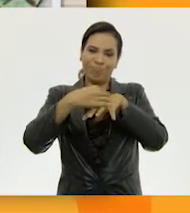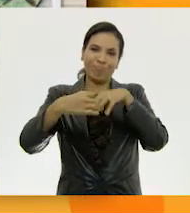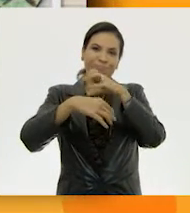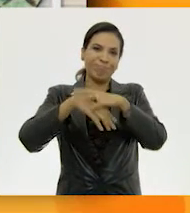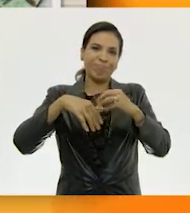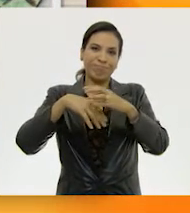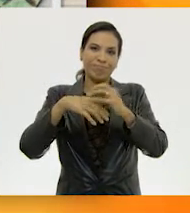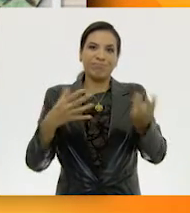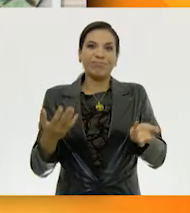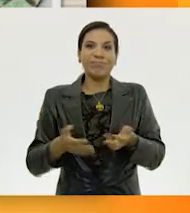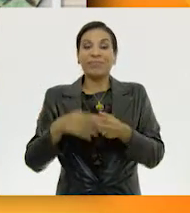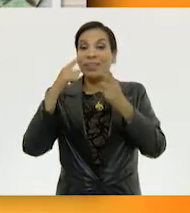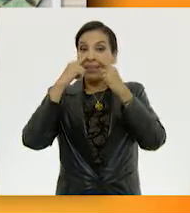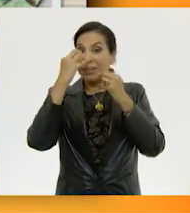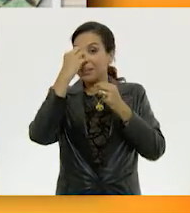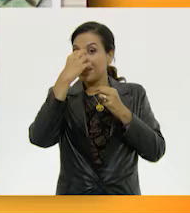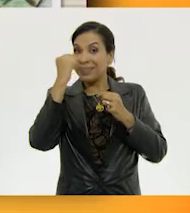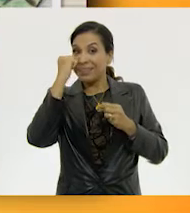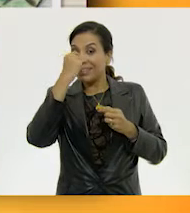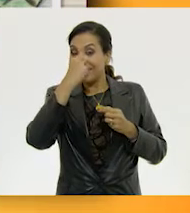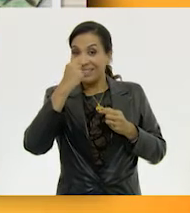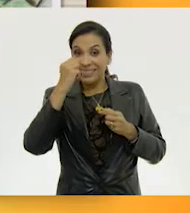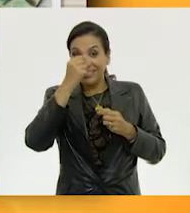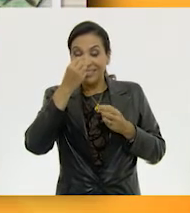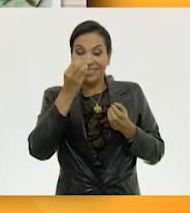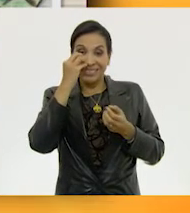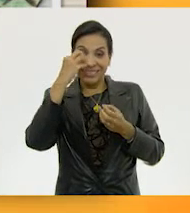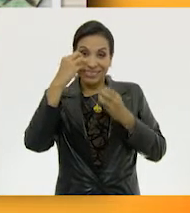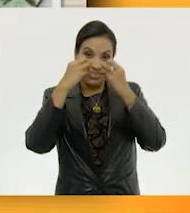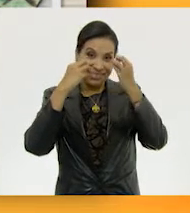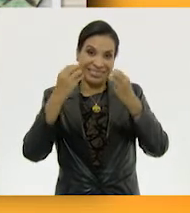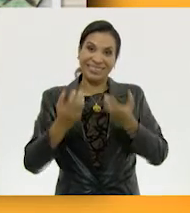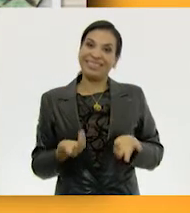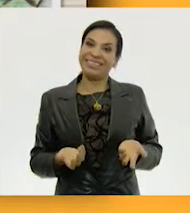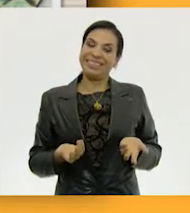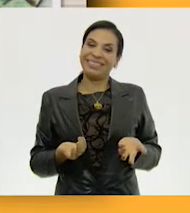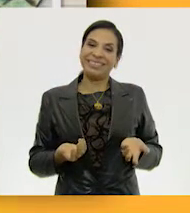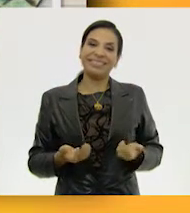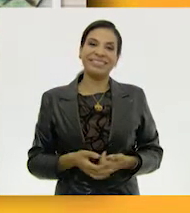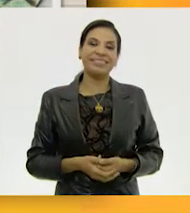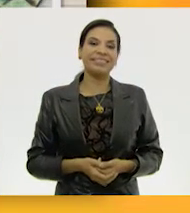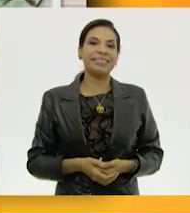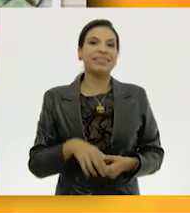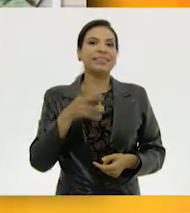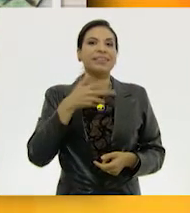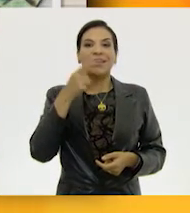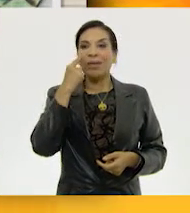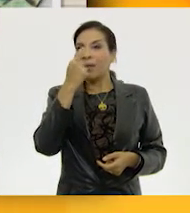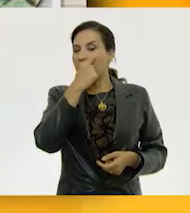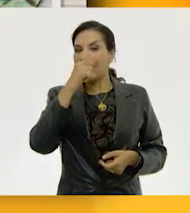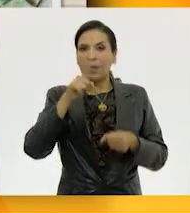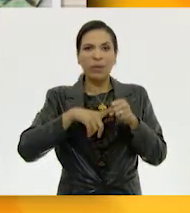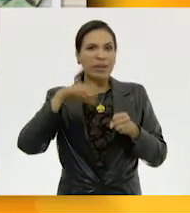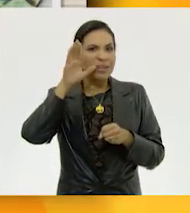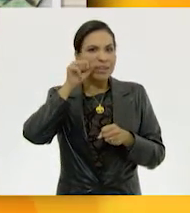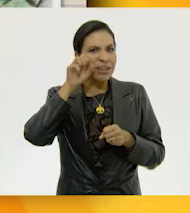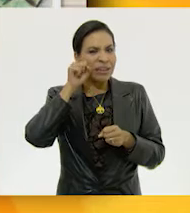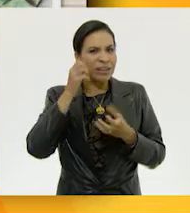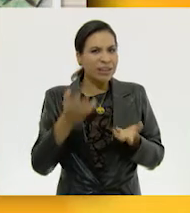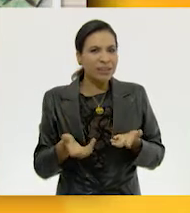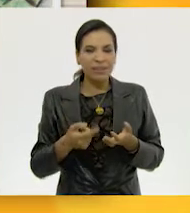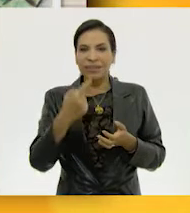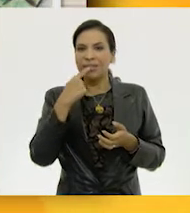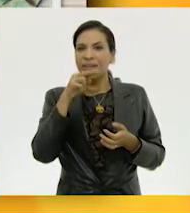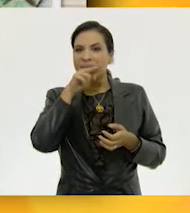peludas. Y en las narices le brotan unas enormes verrugas. Tiene ojos anaranjados,